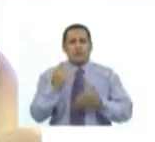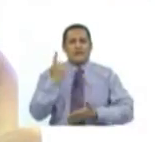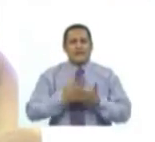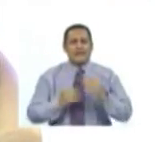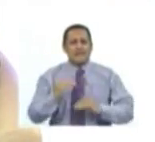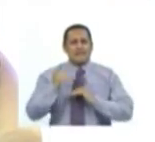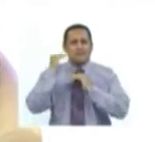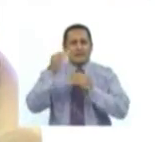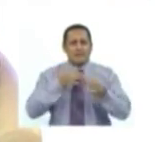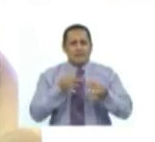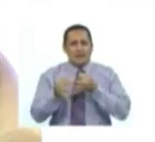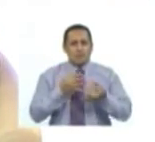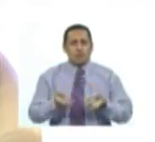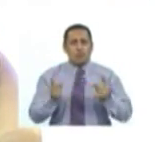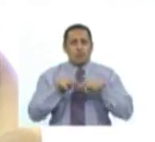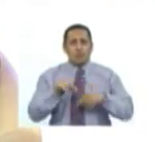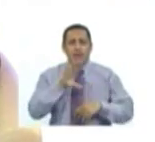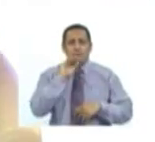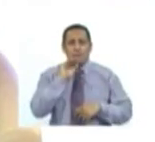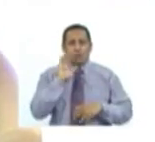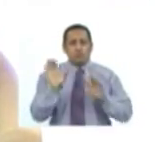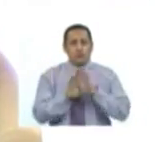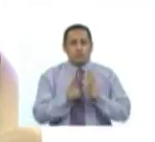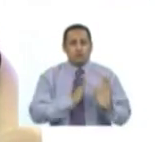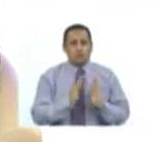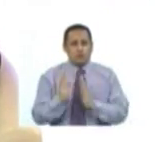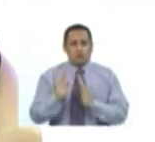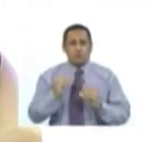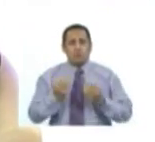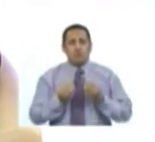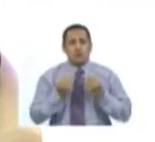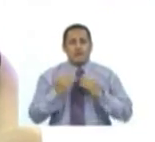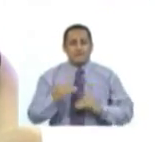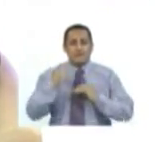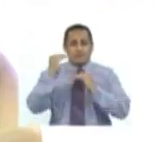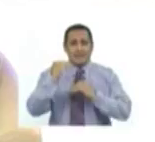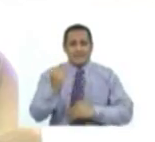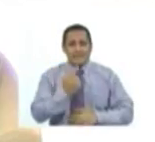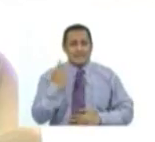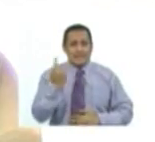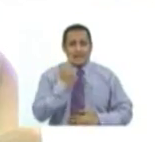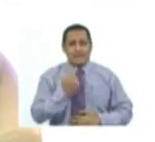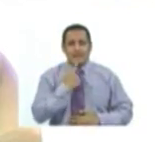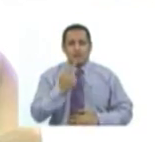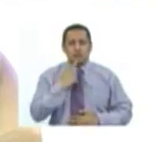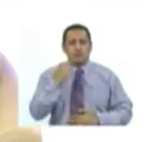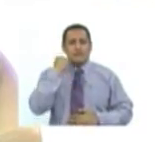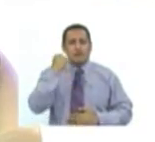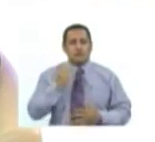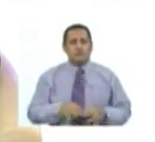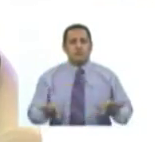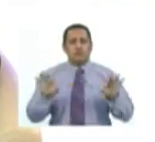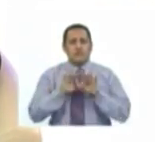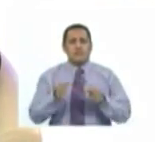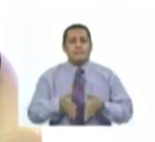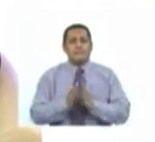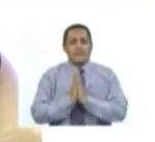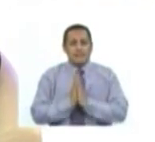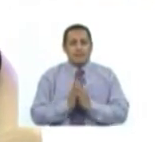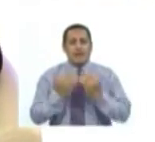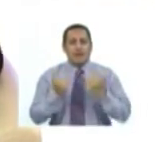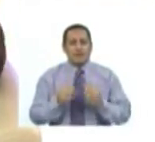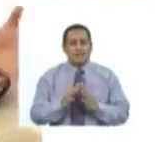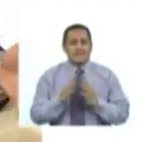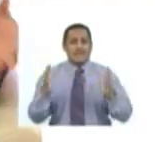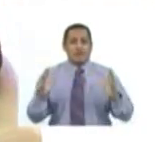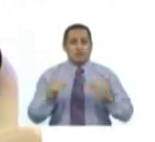nos referimos cuando hablamos de debido proceso. Porque esta categoría es tan general que es un derecho fundamental exigible tanto en